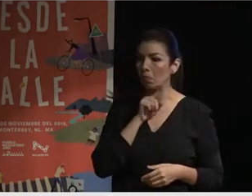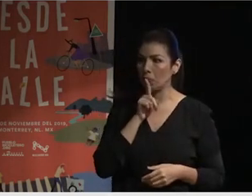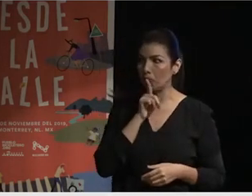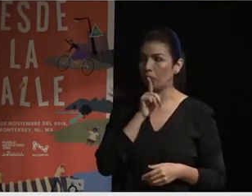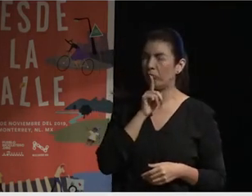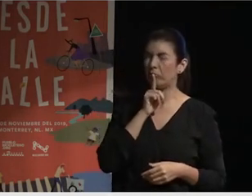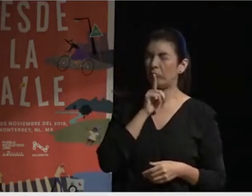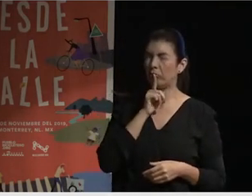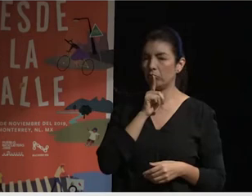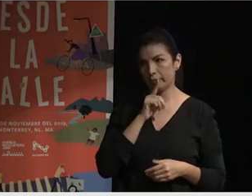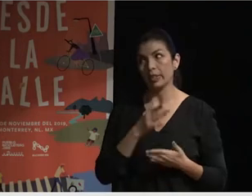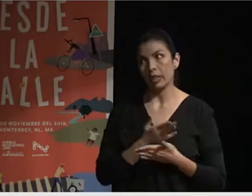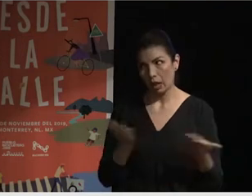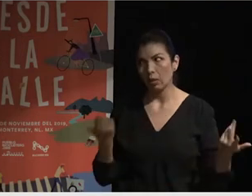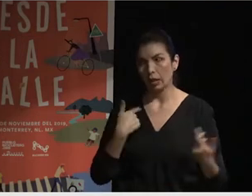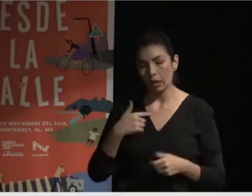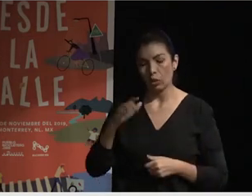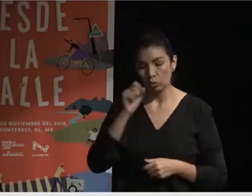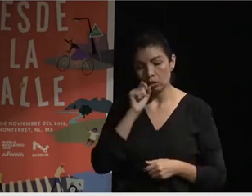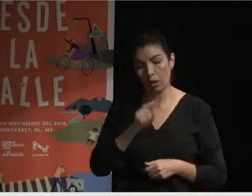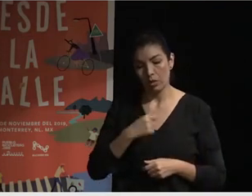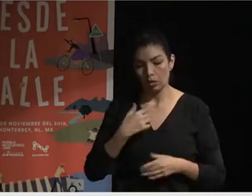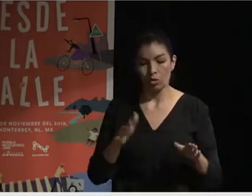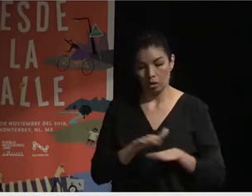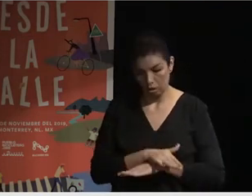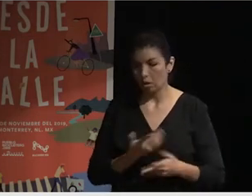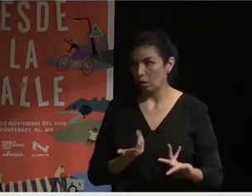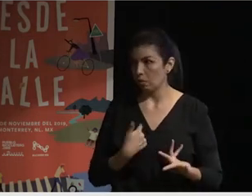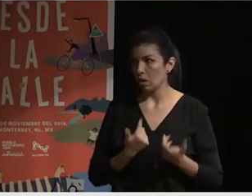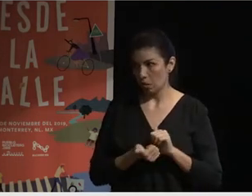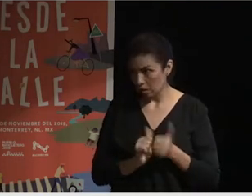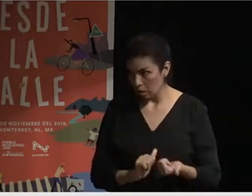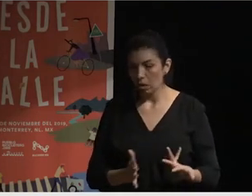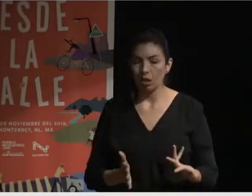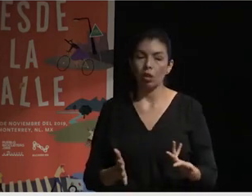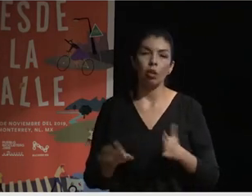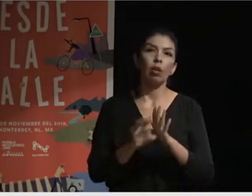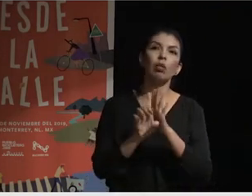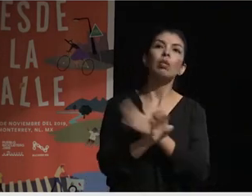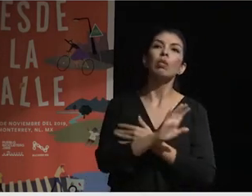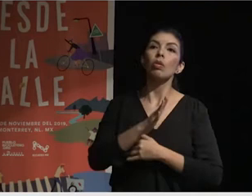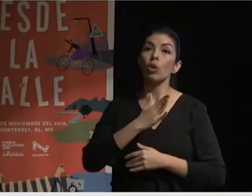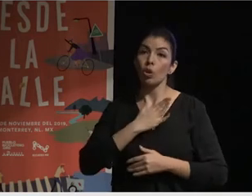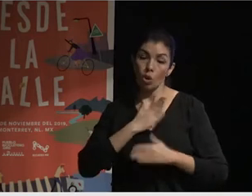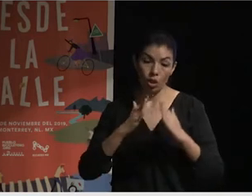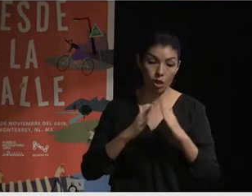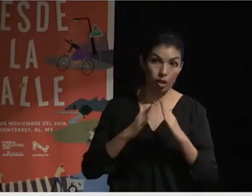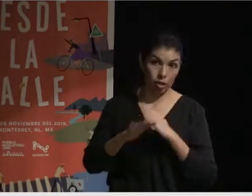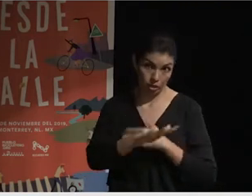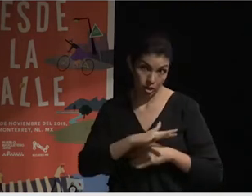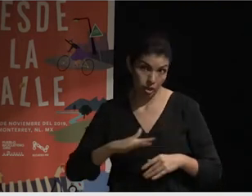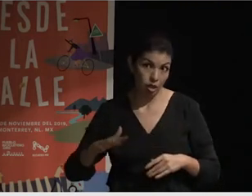en día. O sea, yo dentro del lugar en el que estoy habitando, ¿soy parte de esa organización? ¿Sí o